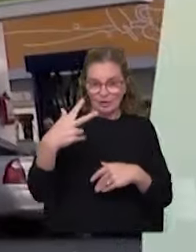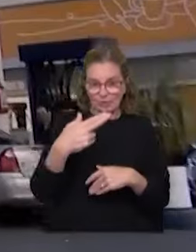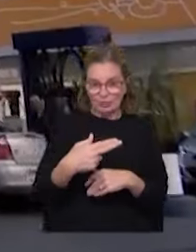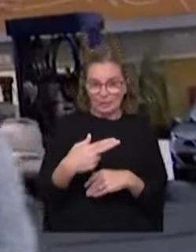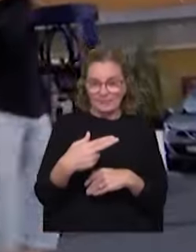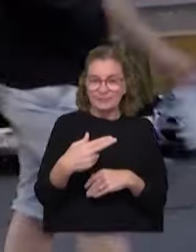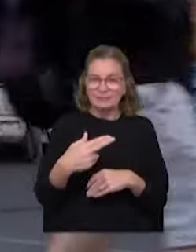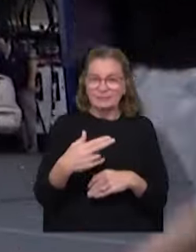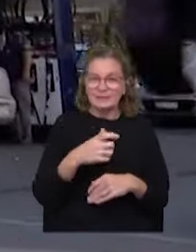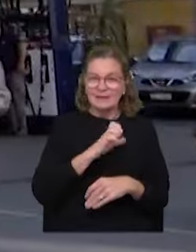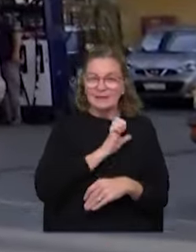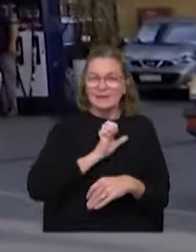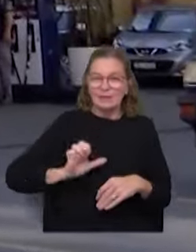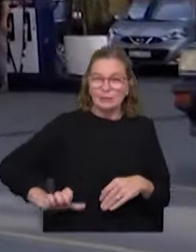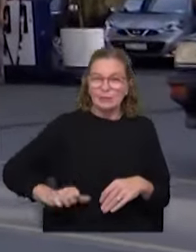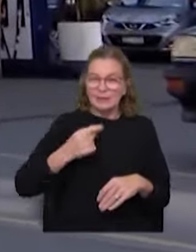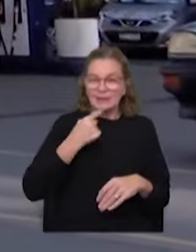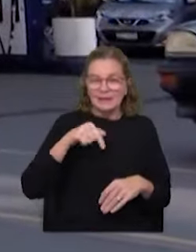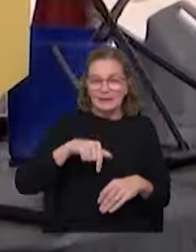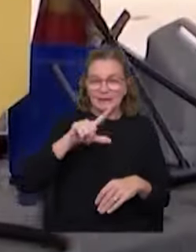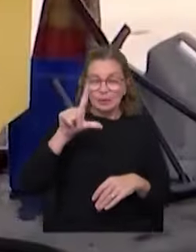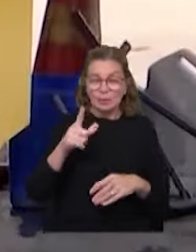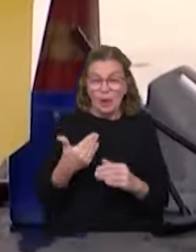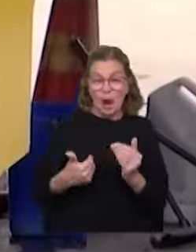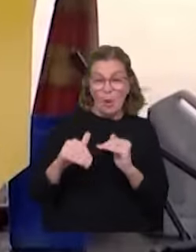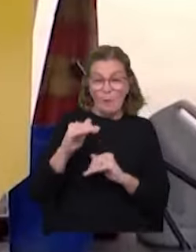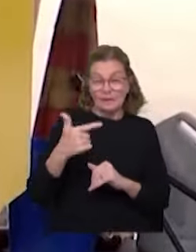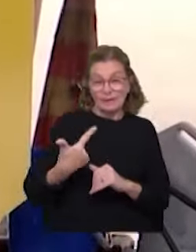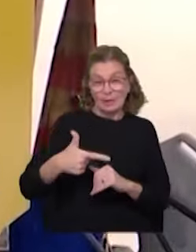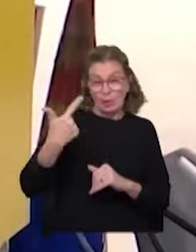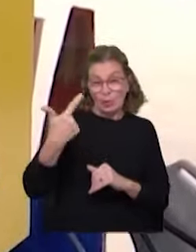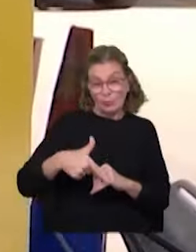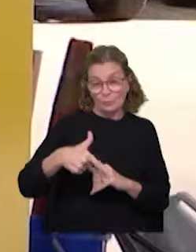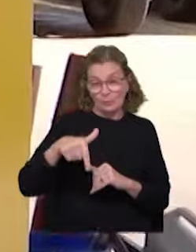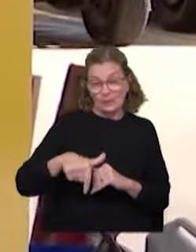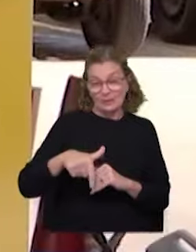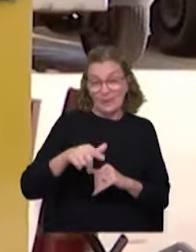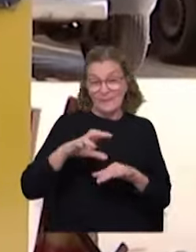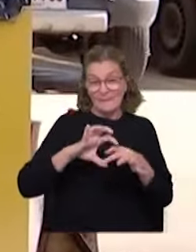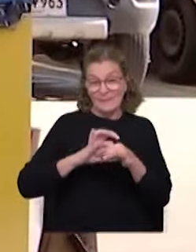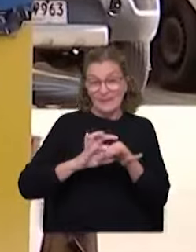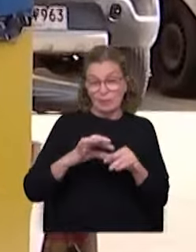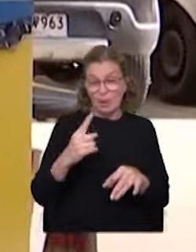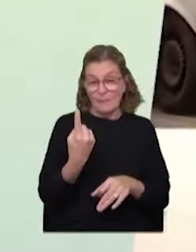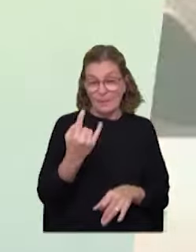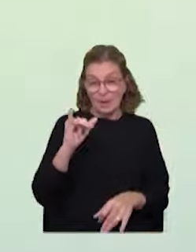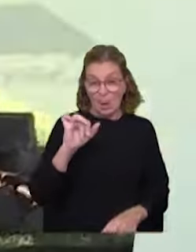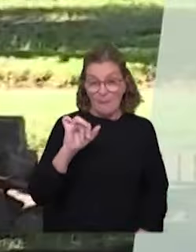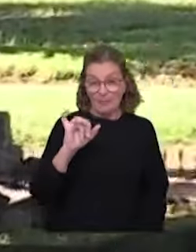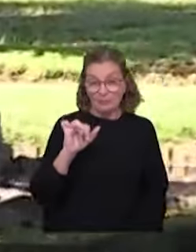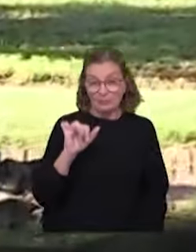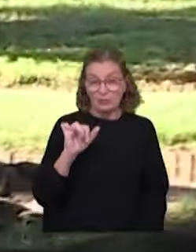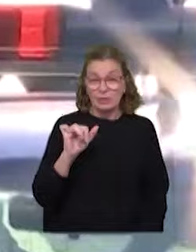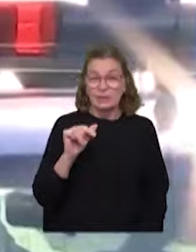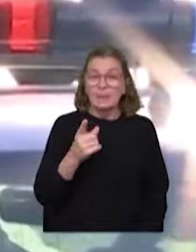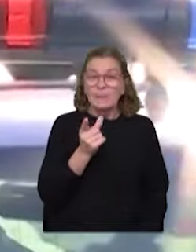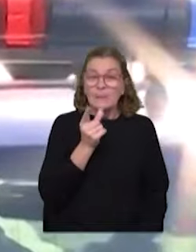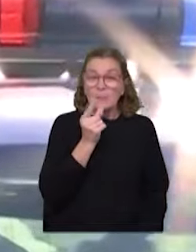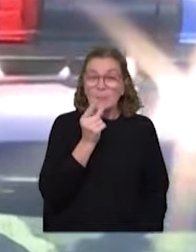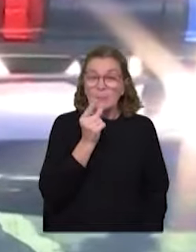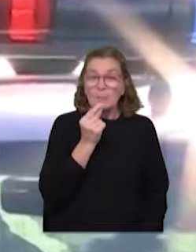el poder ejecutivo Define este lunes y aumenta el precio de los combustibles a partir del miércoles primero de mayo la policía